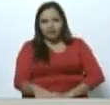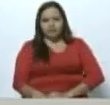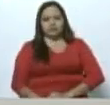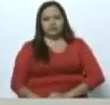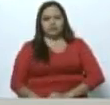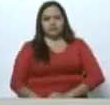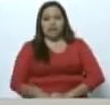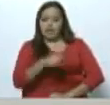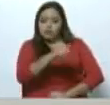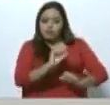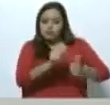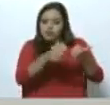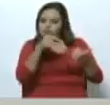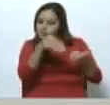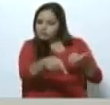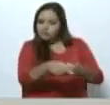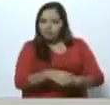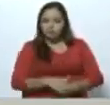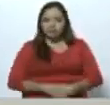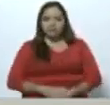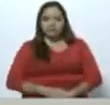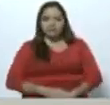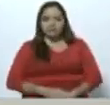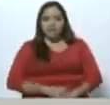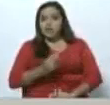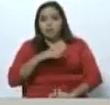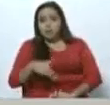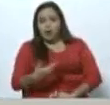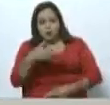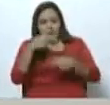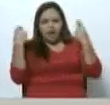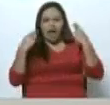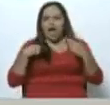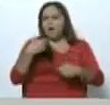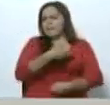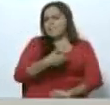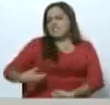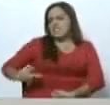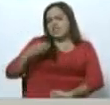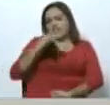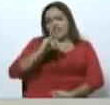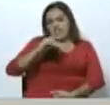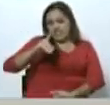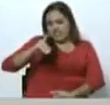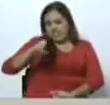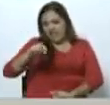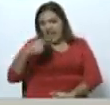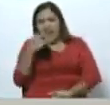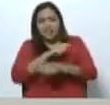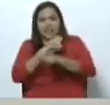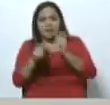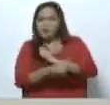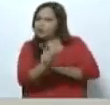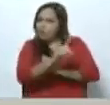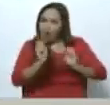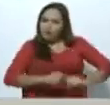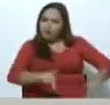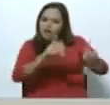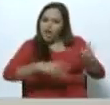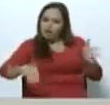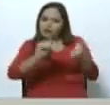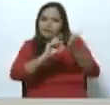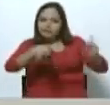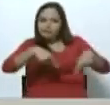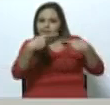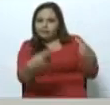Eso viene de ahí. Y nadie debe pensar que el presidente Biden lo descartó. No, cada vez que ha tenido oportunidad, lo que hace es renovar el